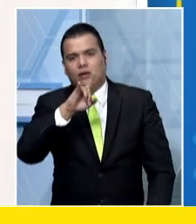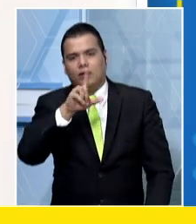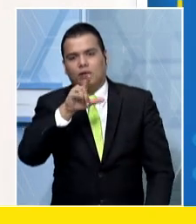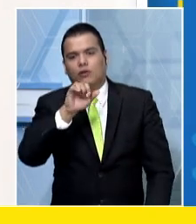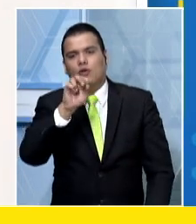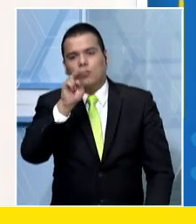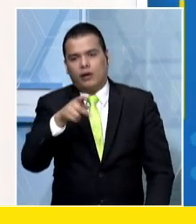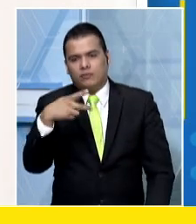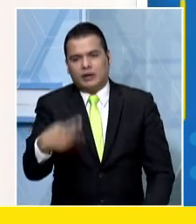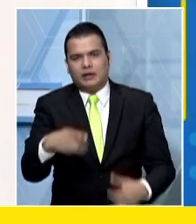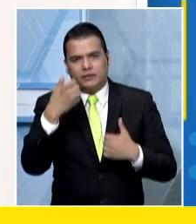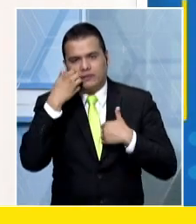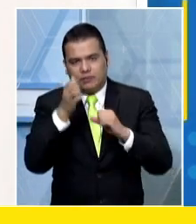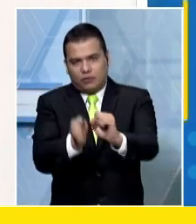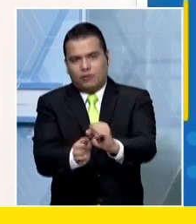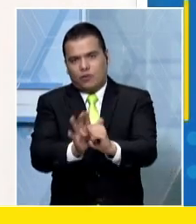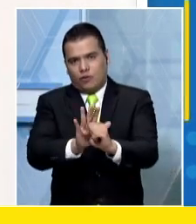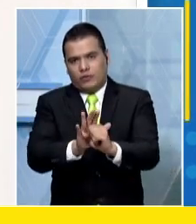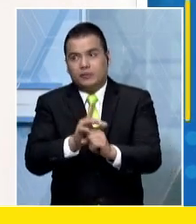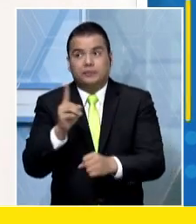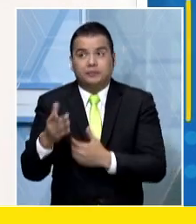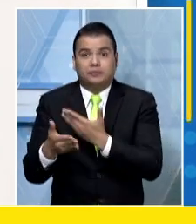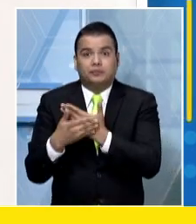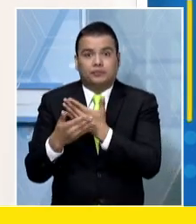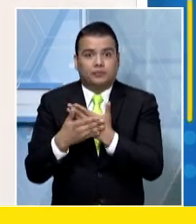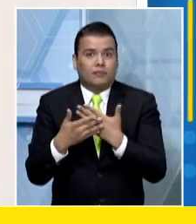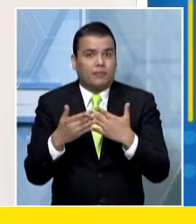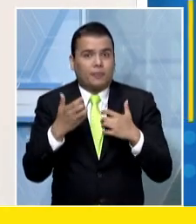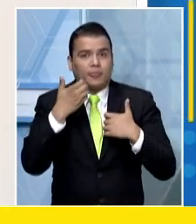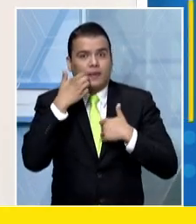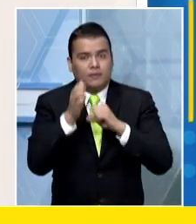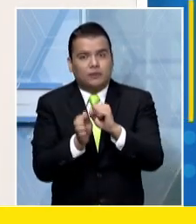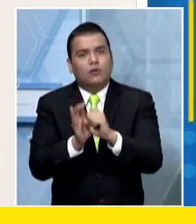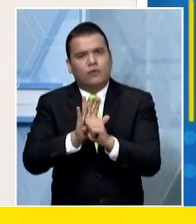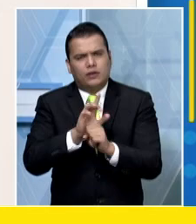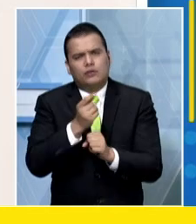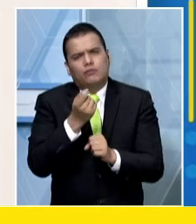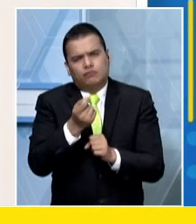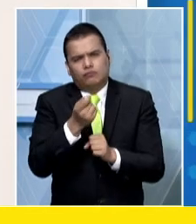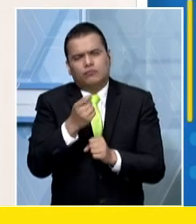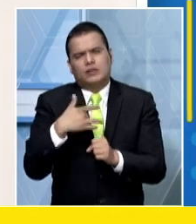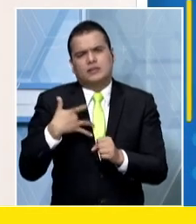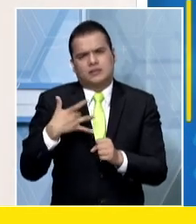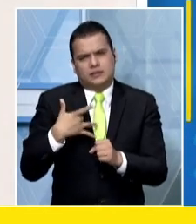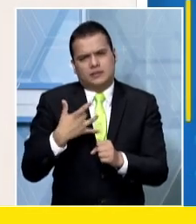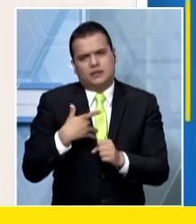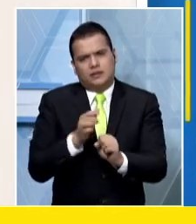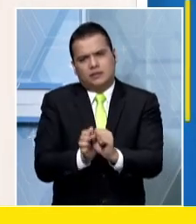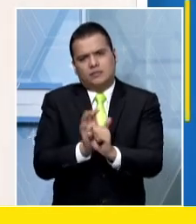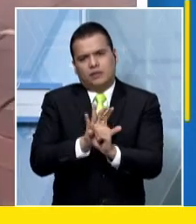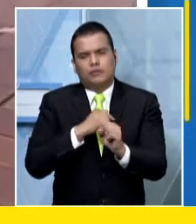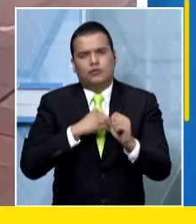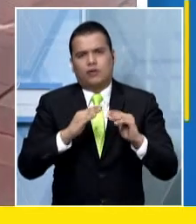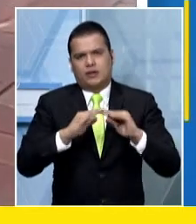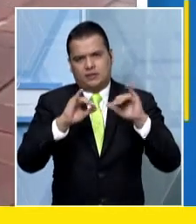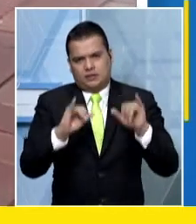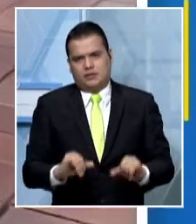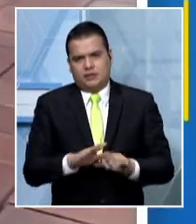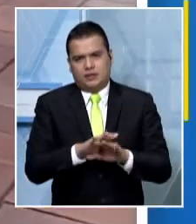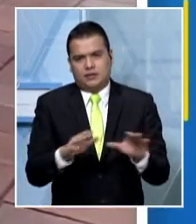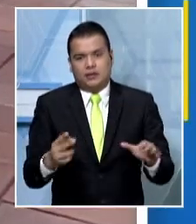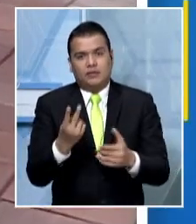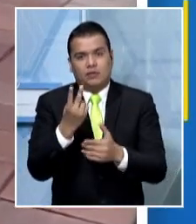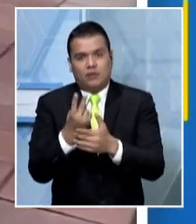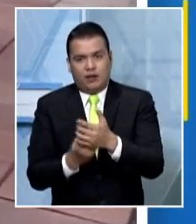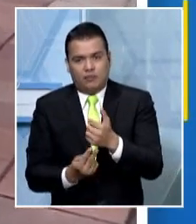notificado positivo para el cob y 19 que tengo síntomas leves estoy bajo supervisión médica en mi casa en ambos casos